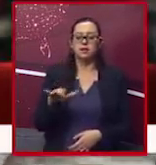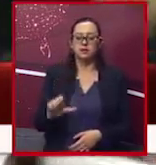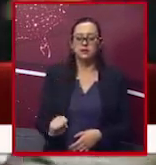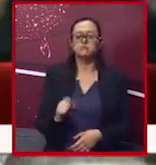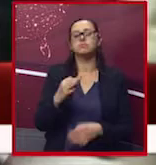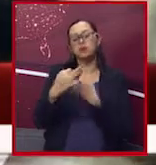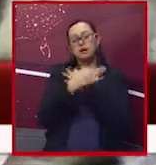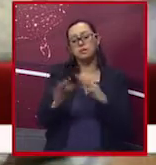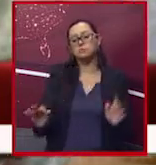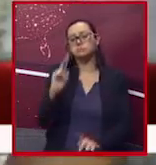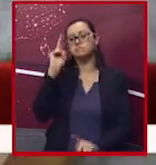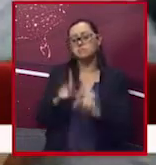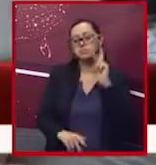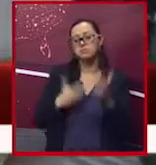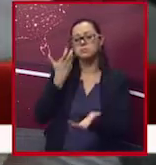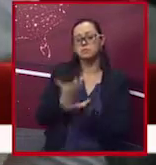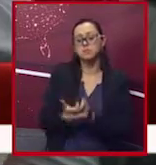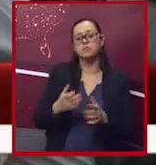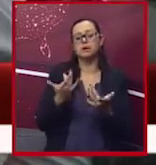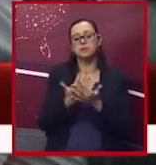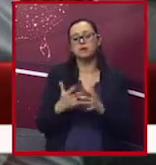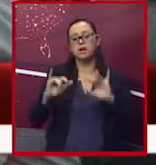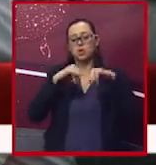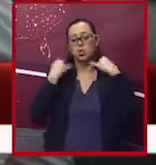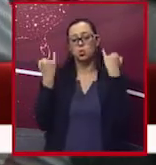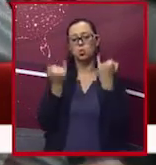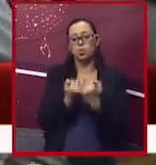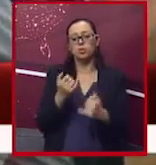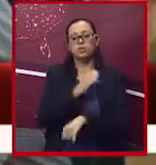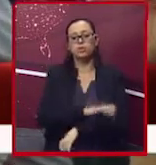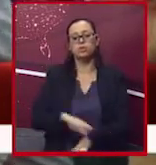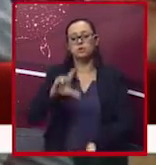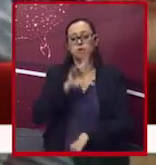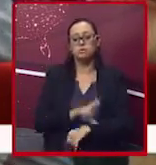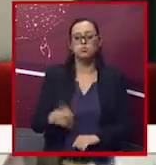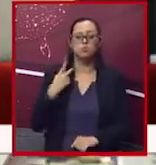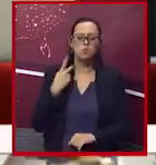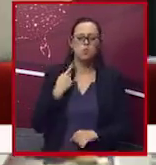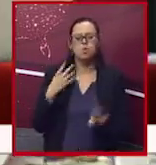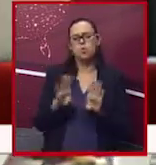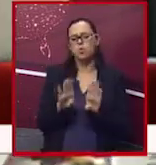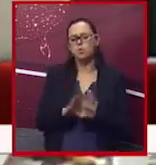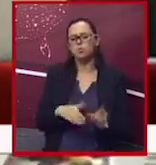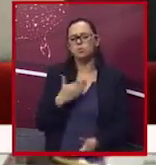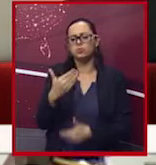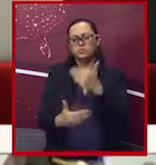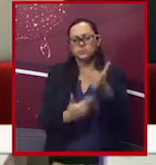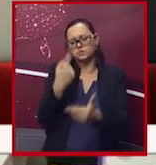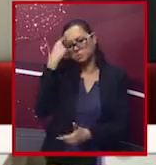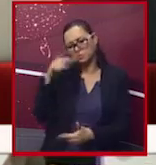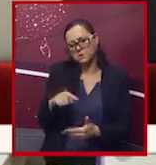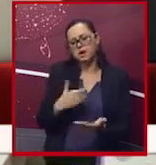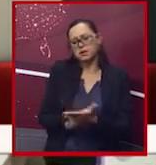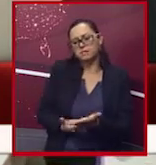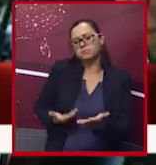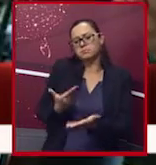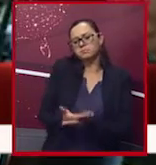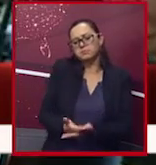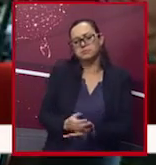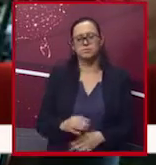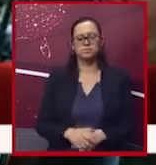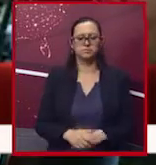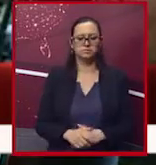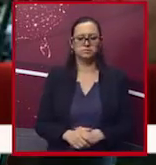un receso para consultar a la Junta de Coordinación Política cuál debería ser el procedimiento a seguir para la presentación de reservas.